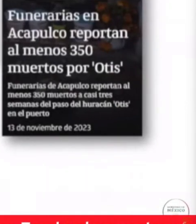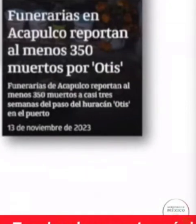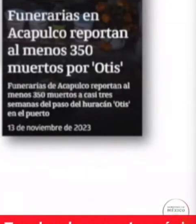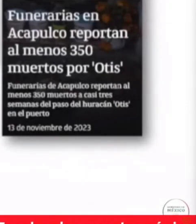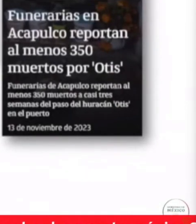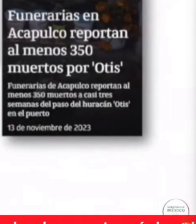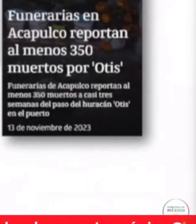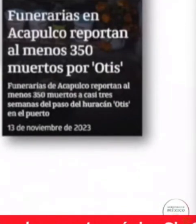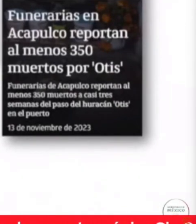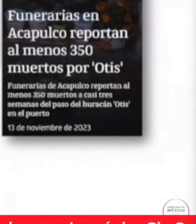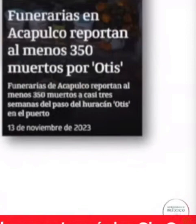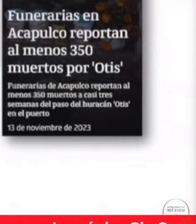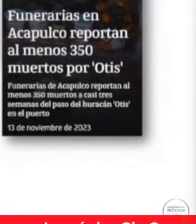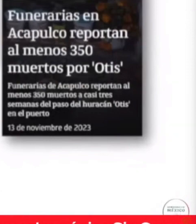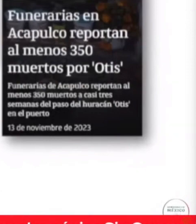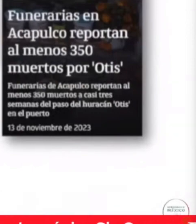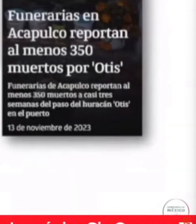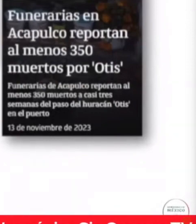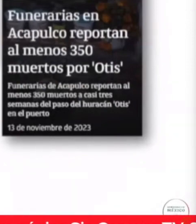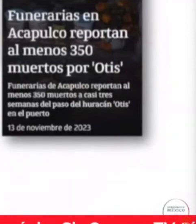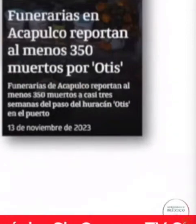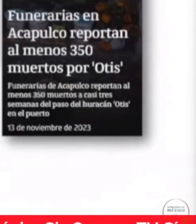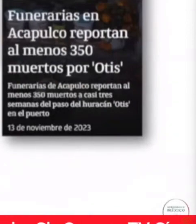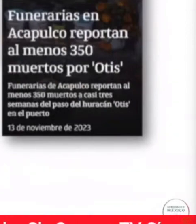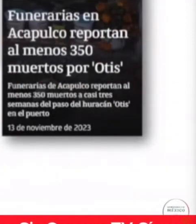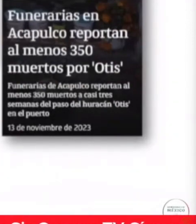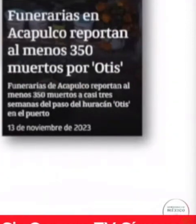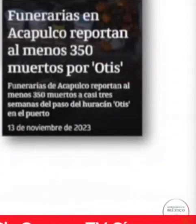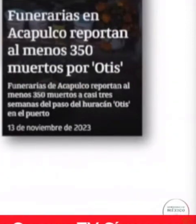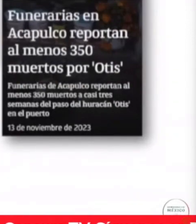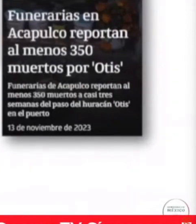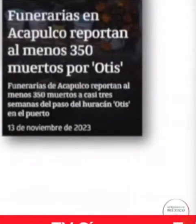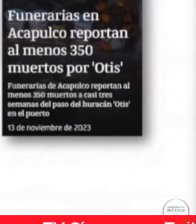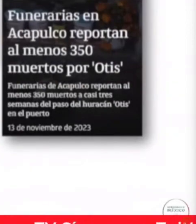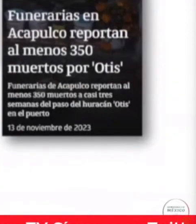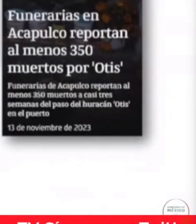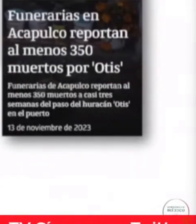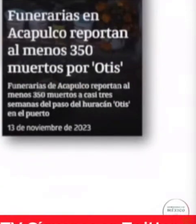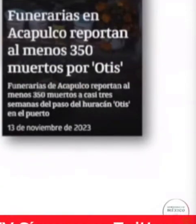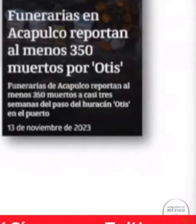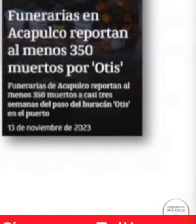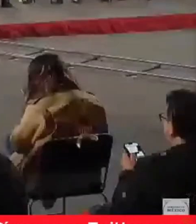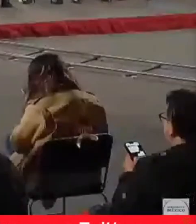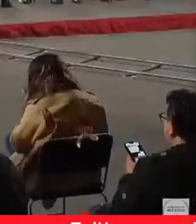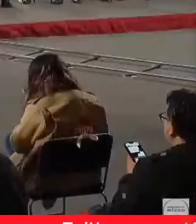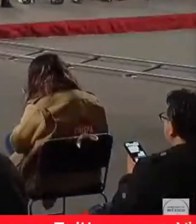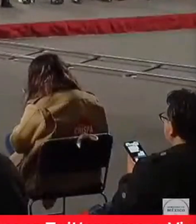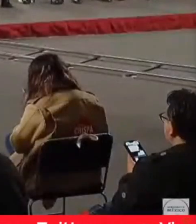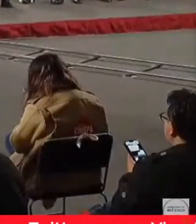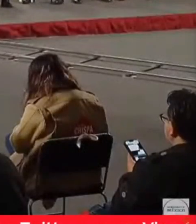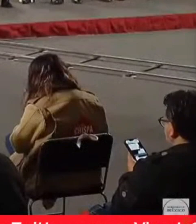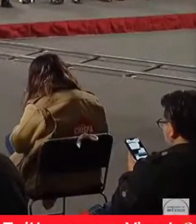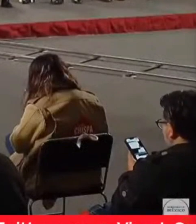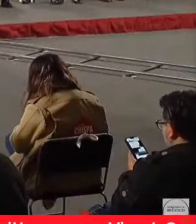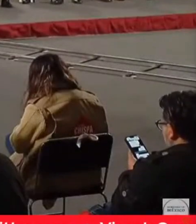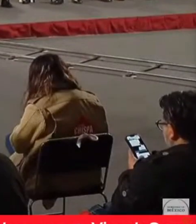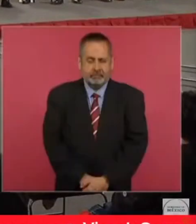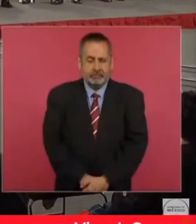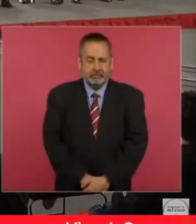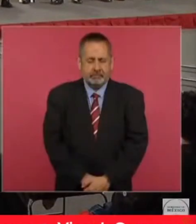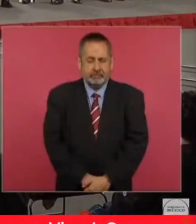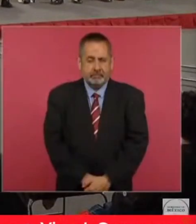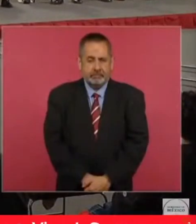como respira, la directora del IMCO, Valeria Moy, el periodista Héctor de Mauleón, el conductor Manuel López San Martín